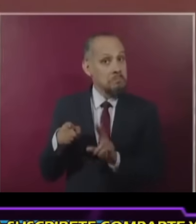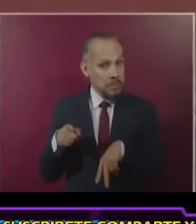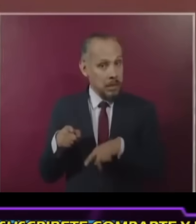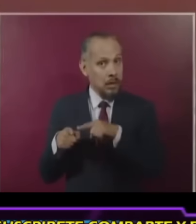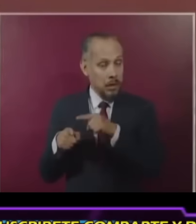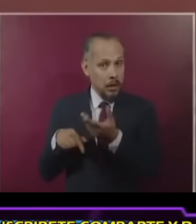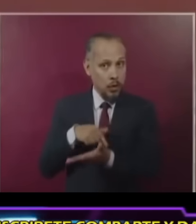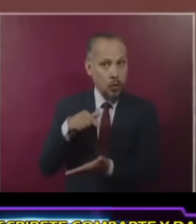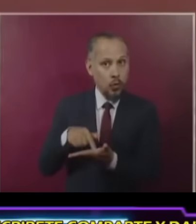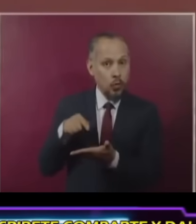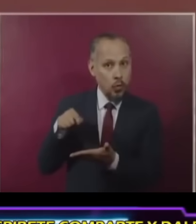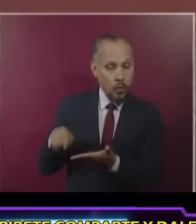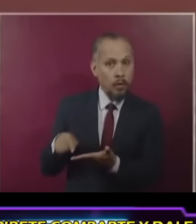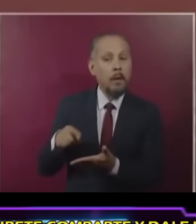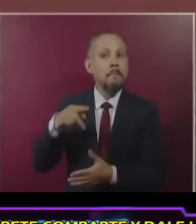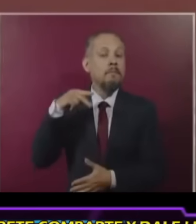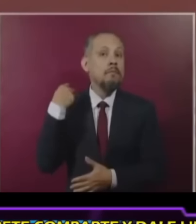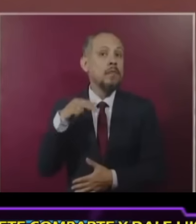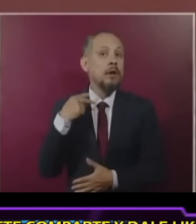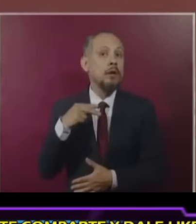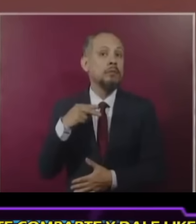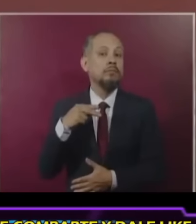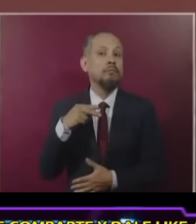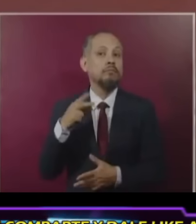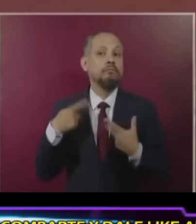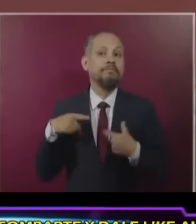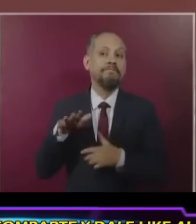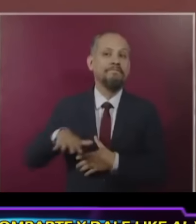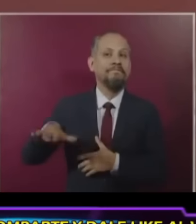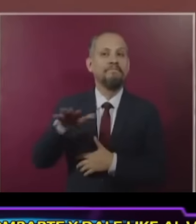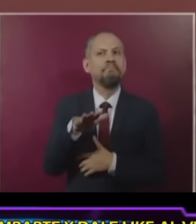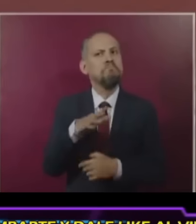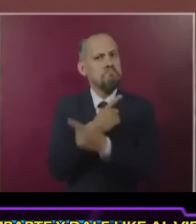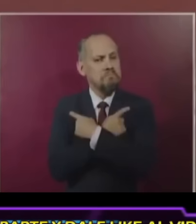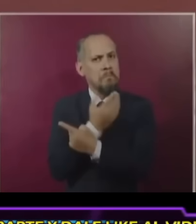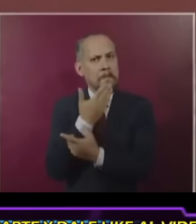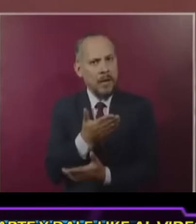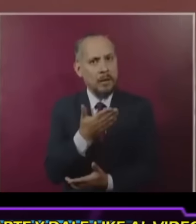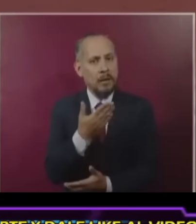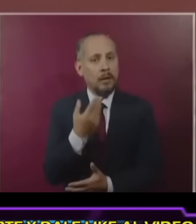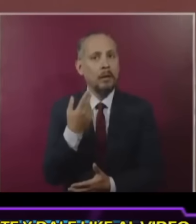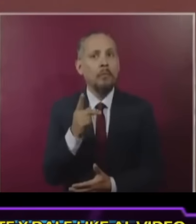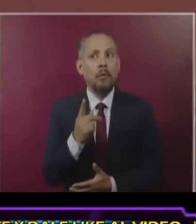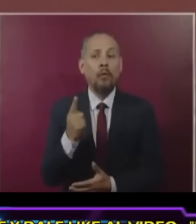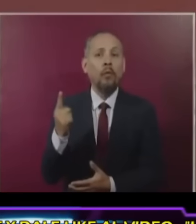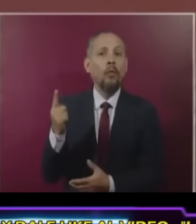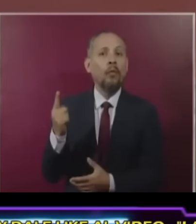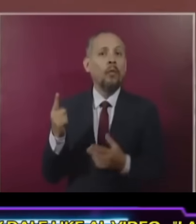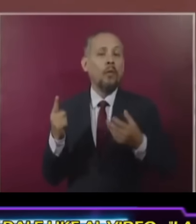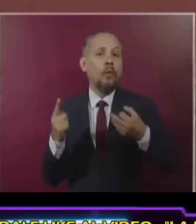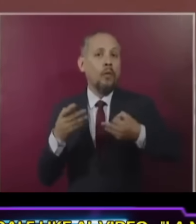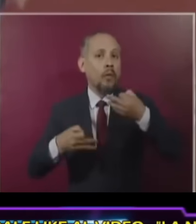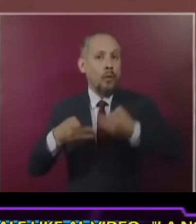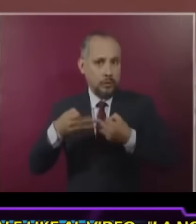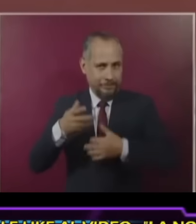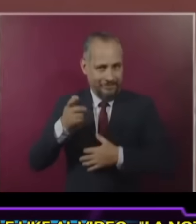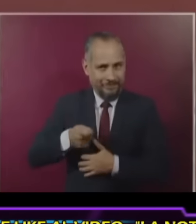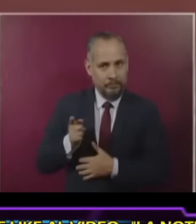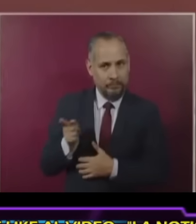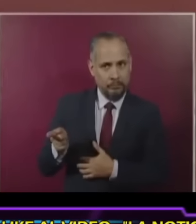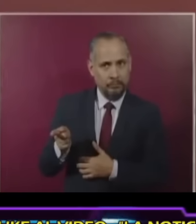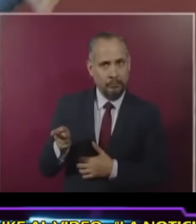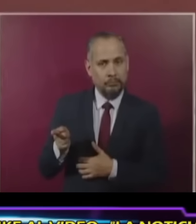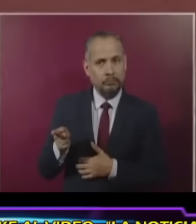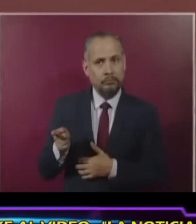gente decente pero que una juez una juez le instruyó a la presidenta de México